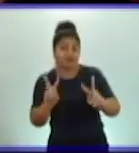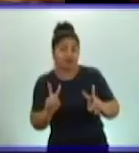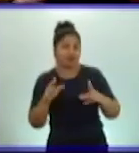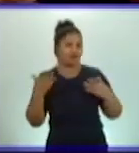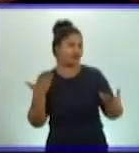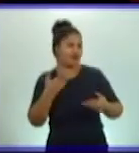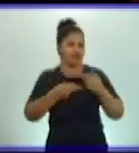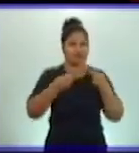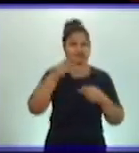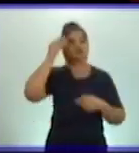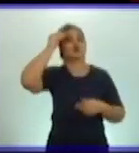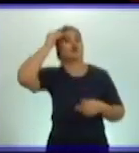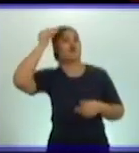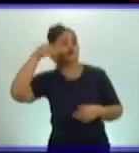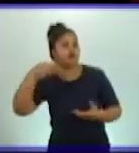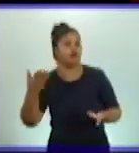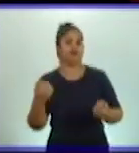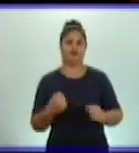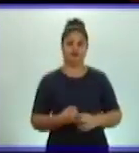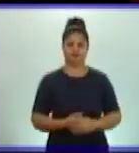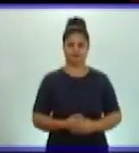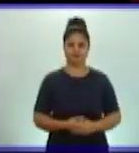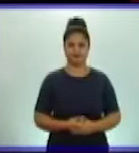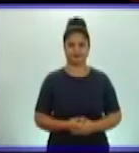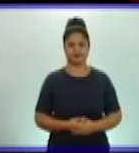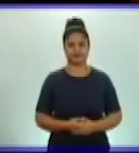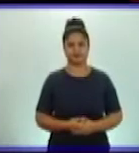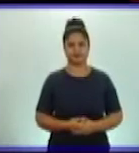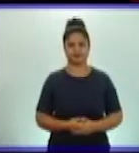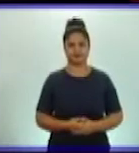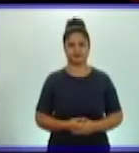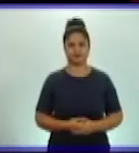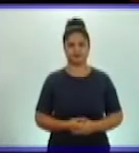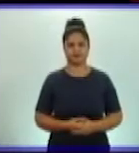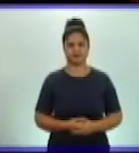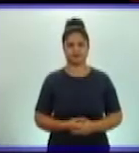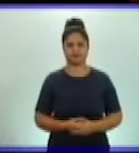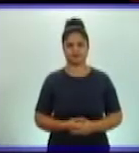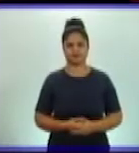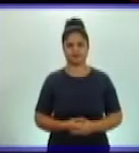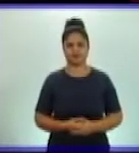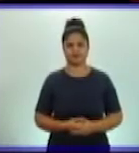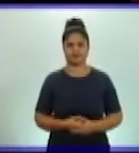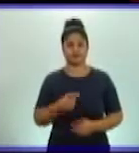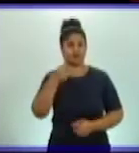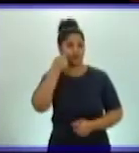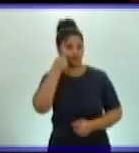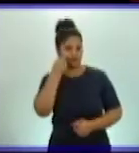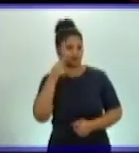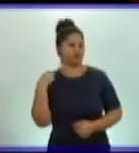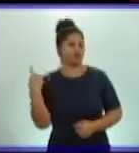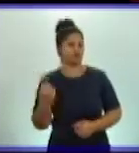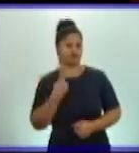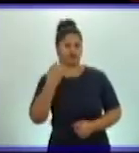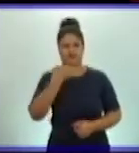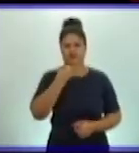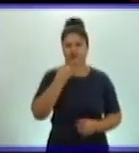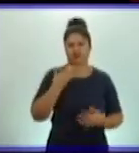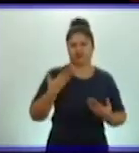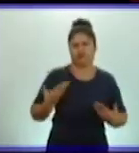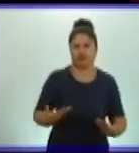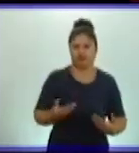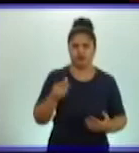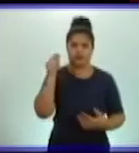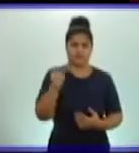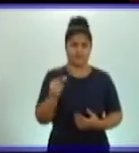mira que haz lo que mami te dice, y ese es el referente desde chiquitico que uno tiene. Y pensamos, si estamos hablando de personajes negativos, ¿quién es? Obvio, el